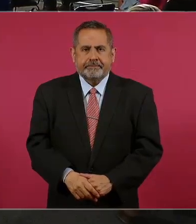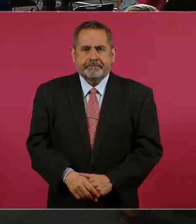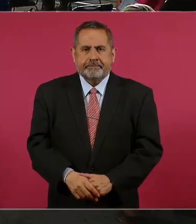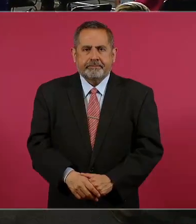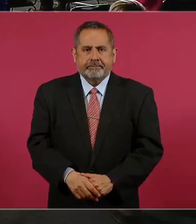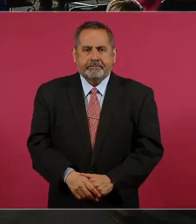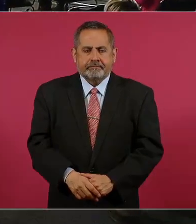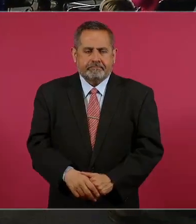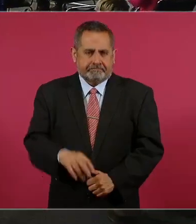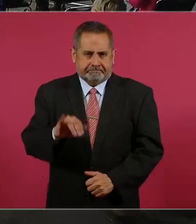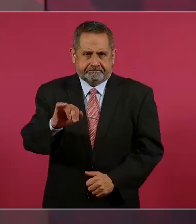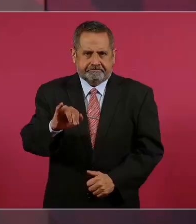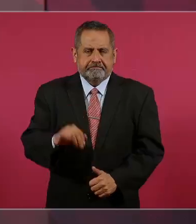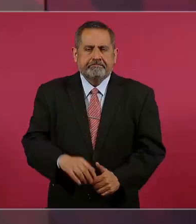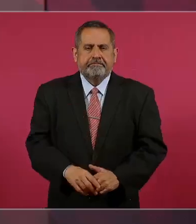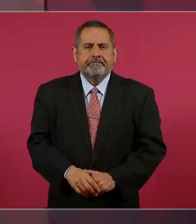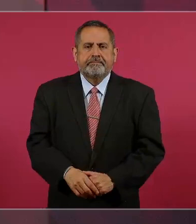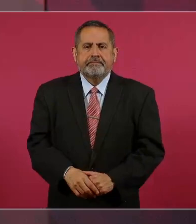Sí,